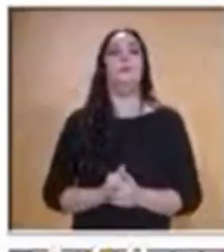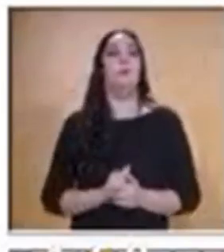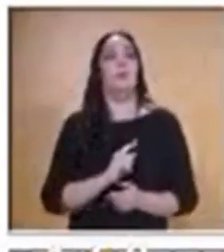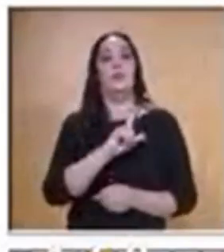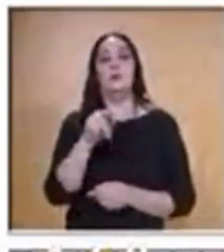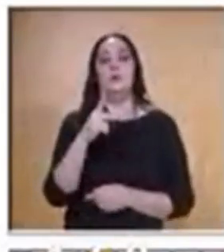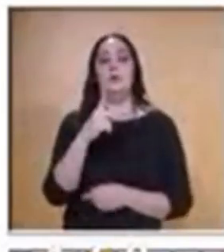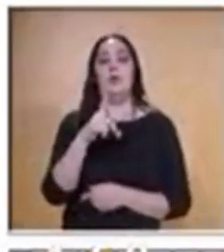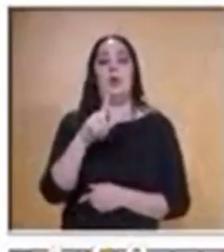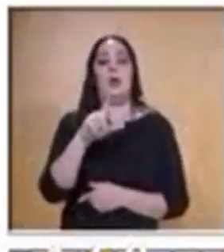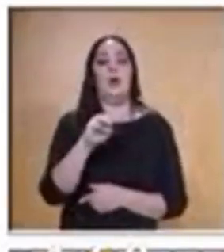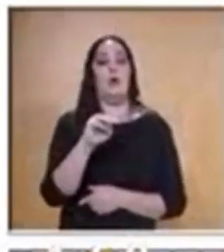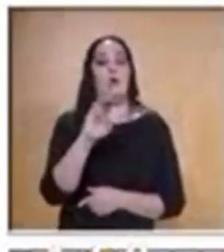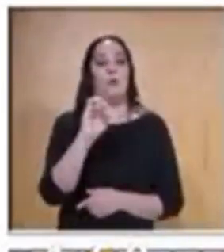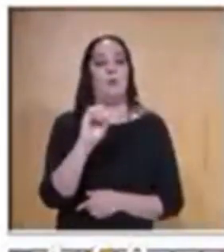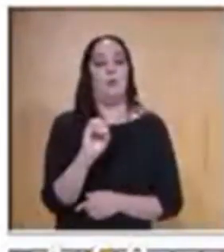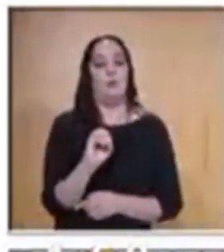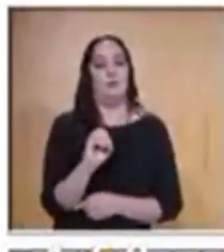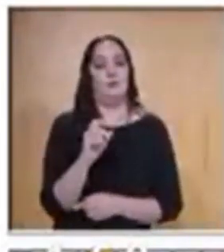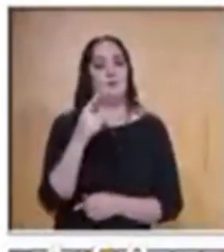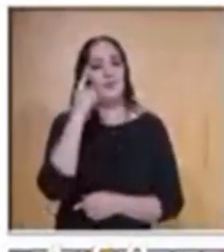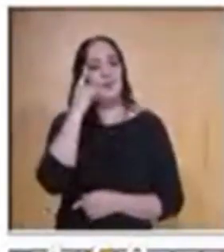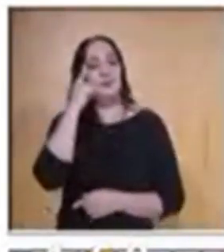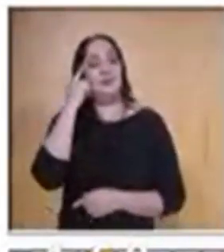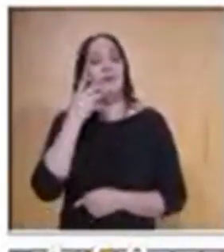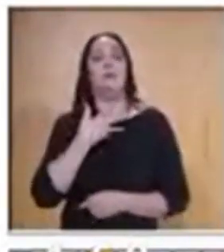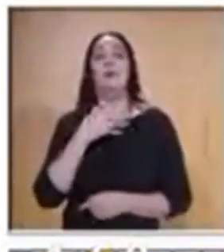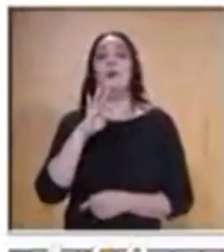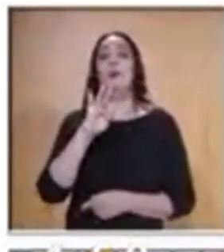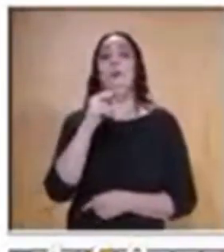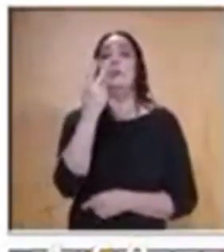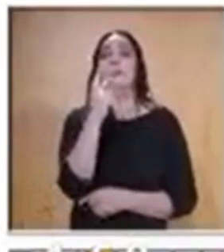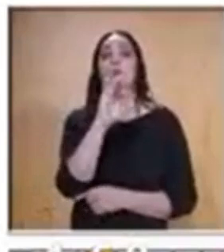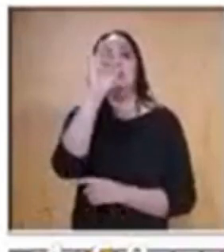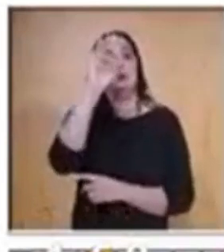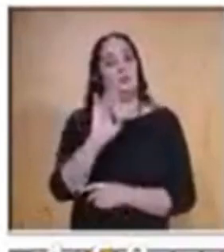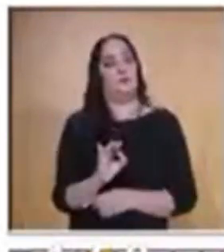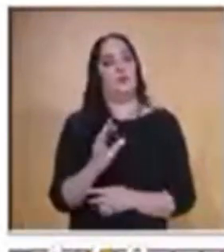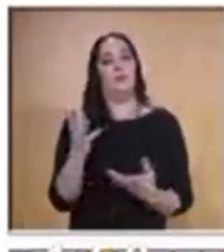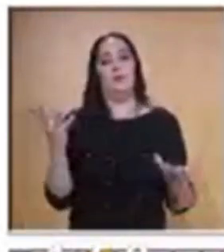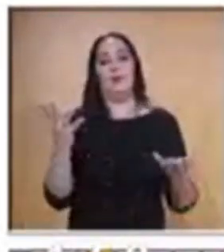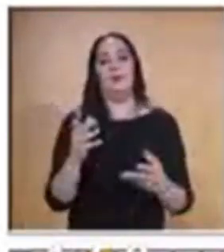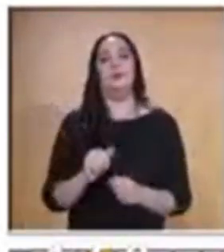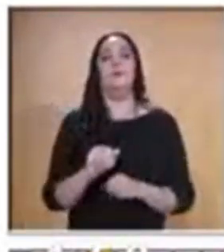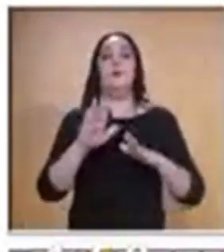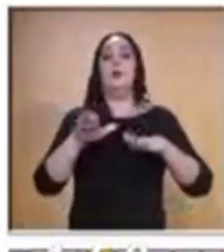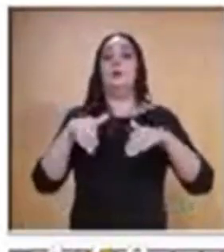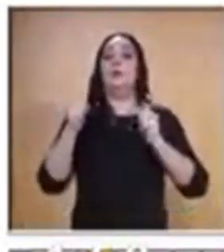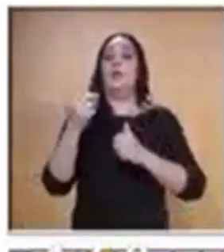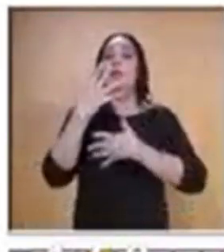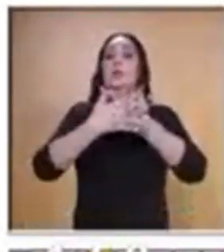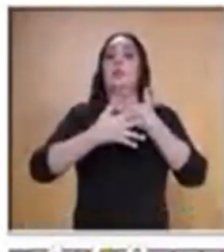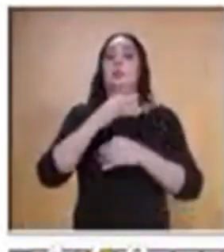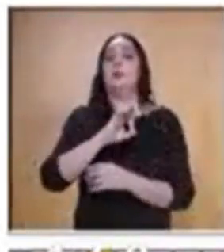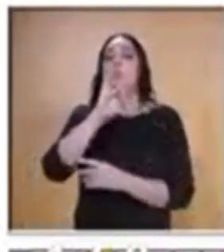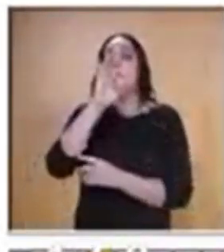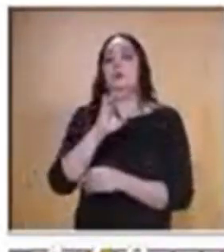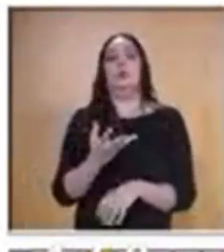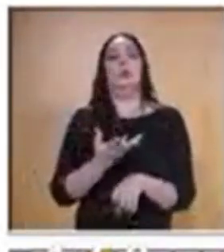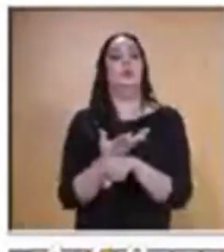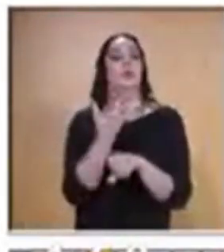plomo. China tiene un 42% de su producción, Australia un 15% y Estados Unidos